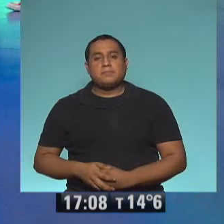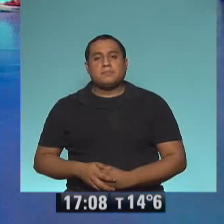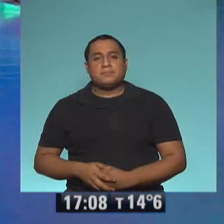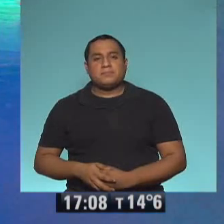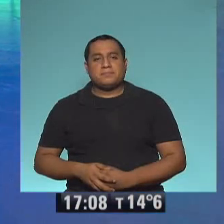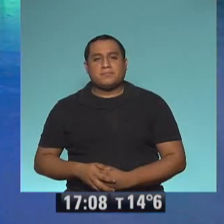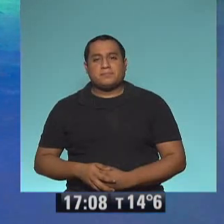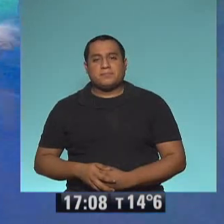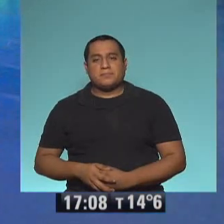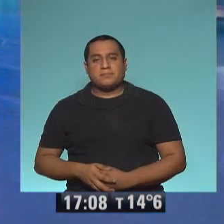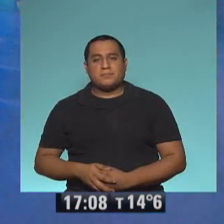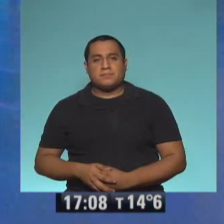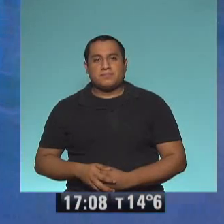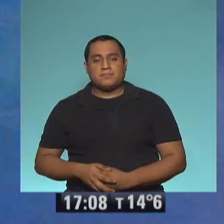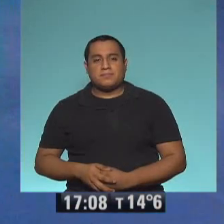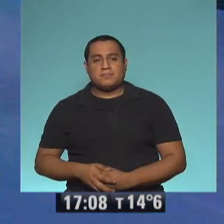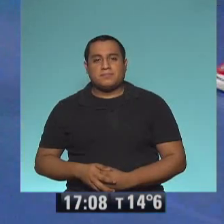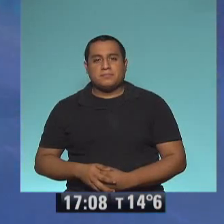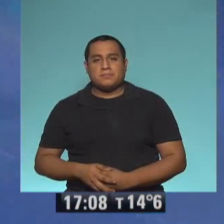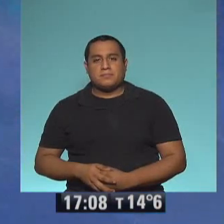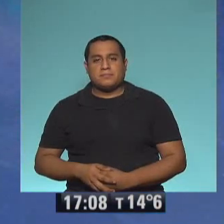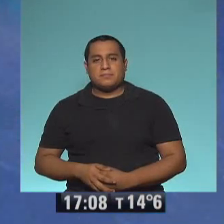no importa